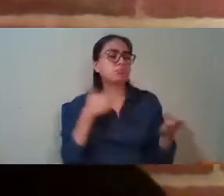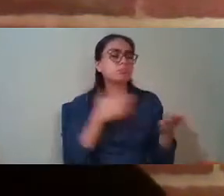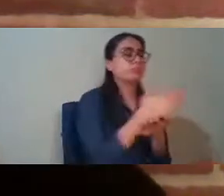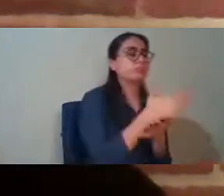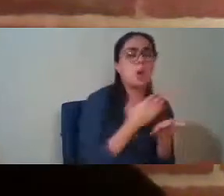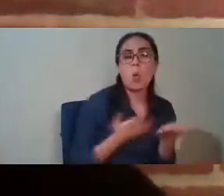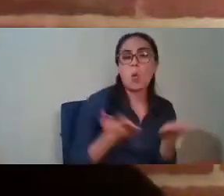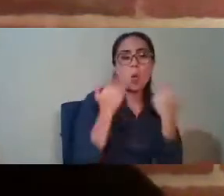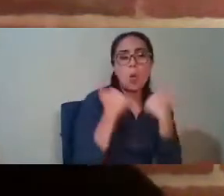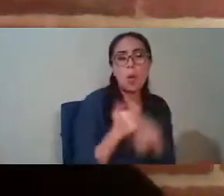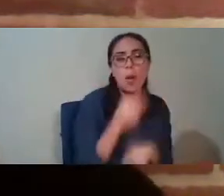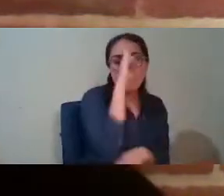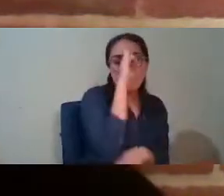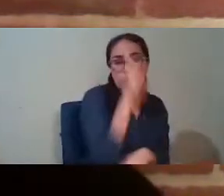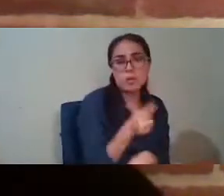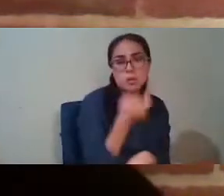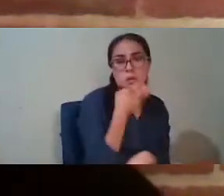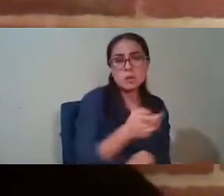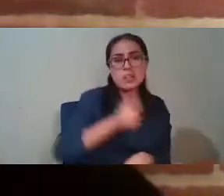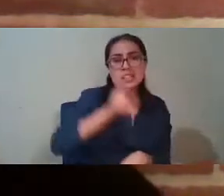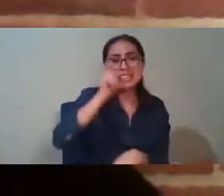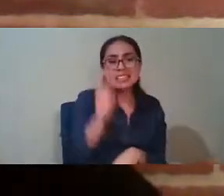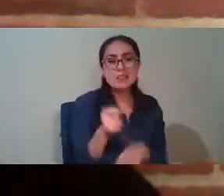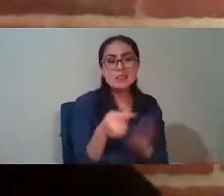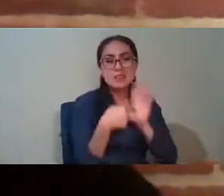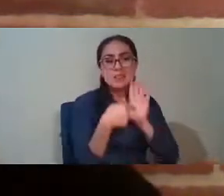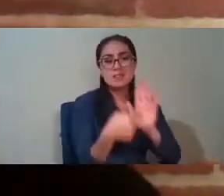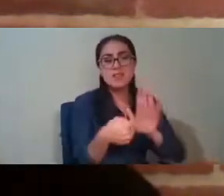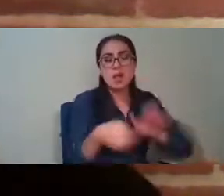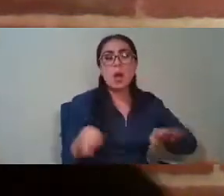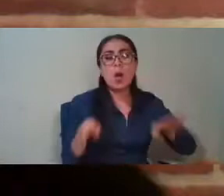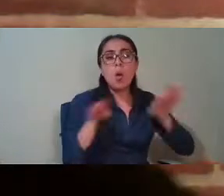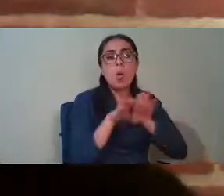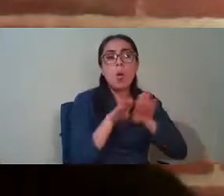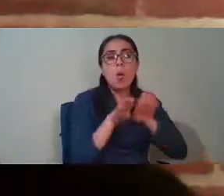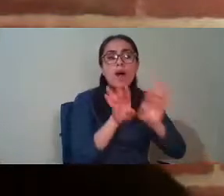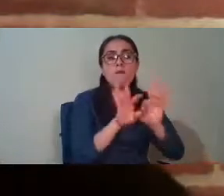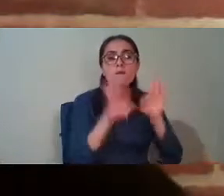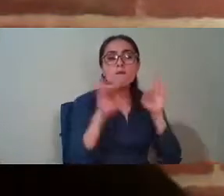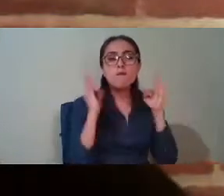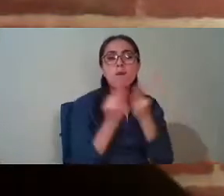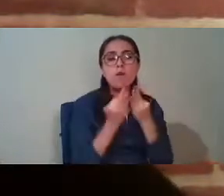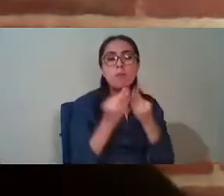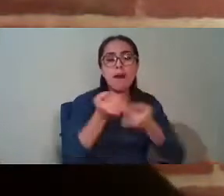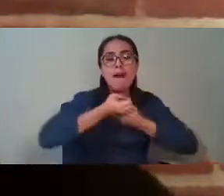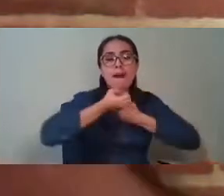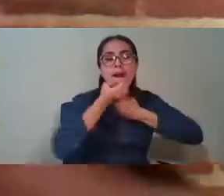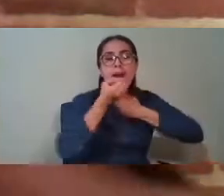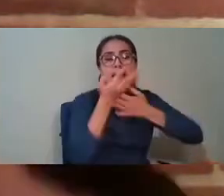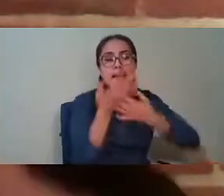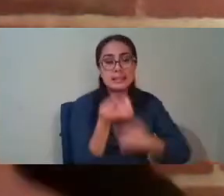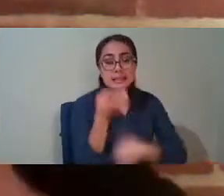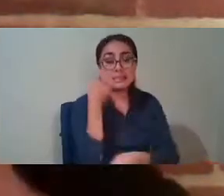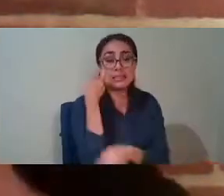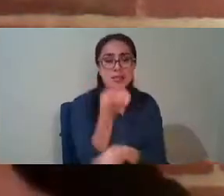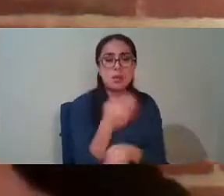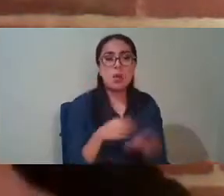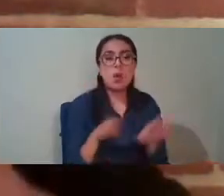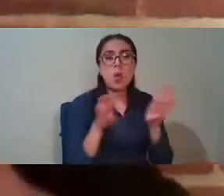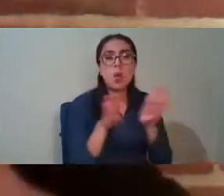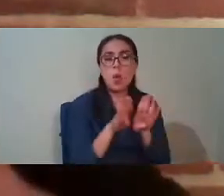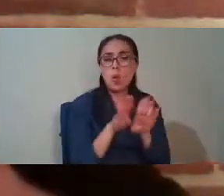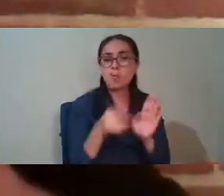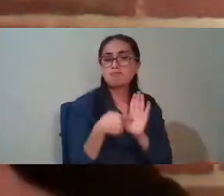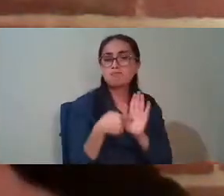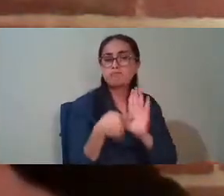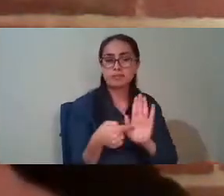Esa imagen no es otra cosa que un tropo, una figura que expresa de la manera más profunda que nosotros